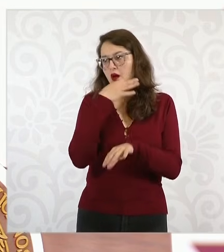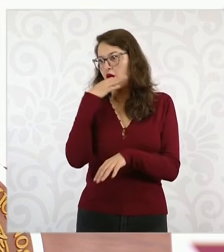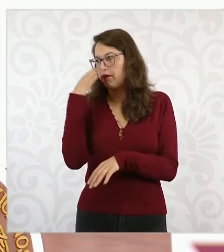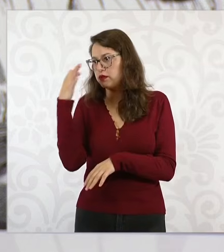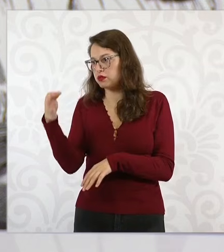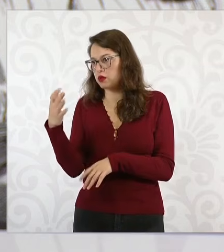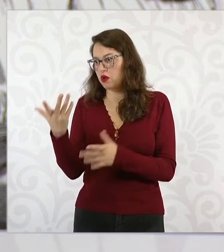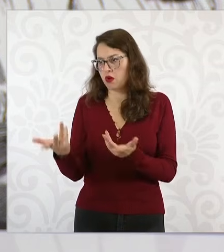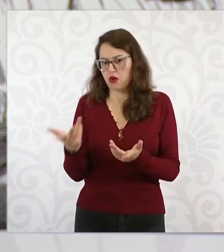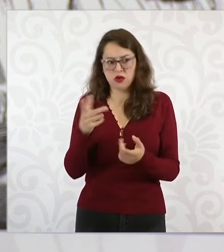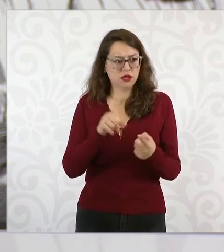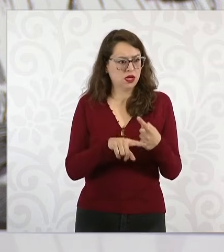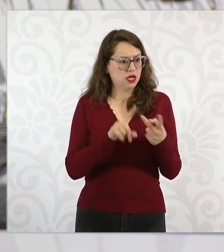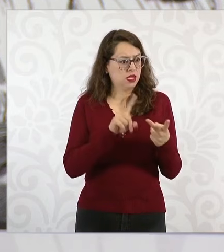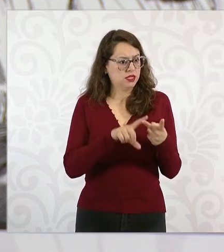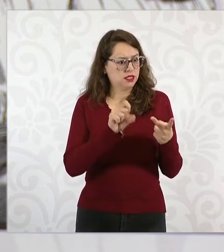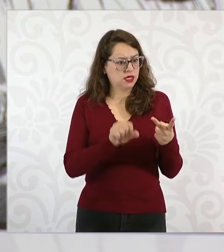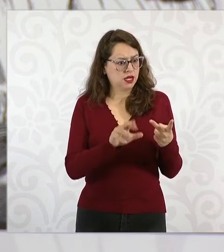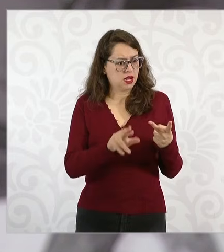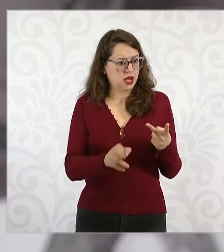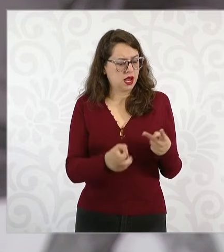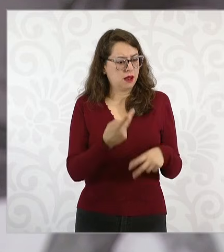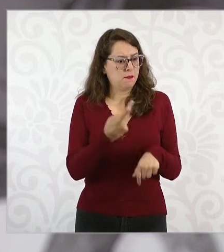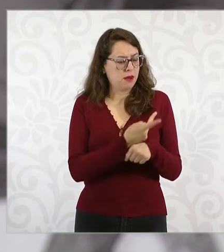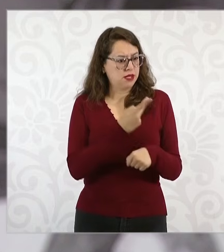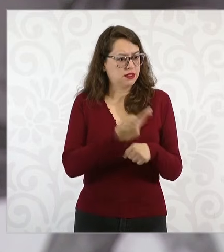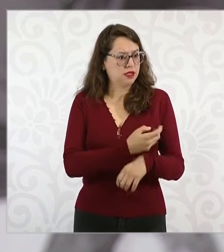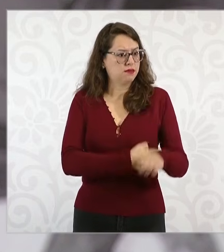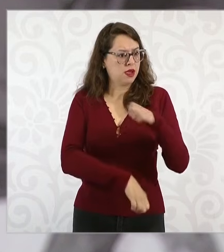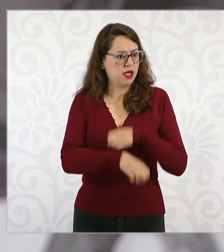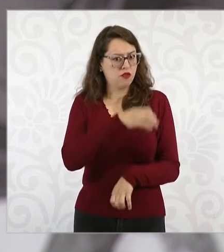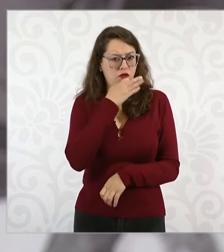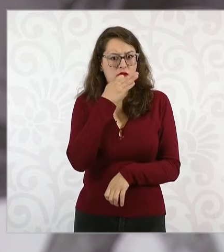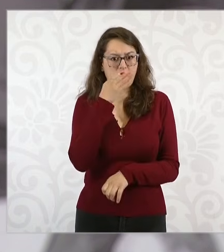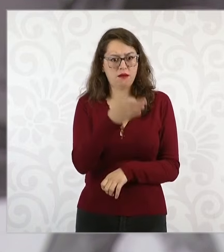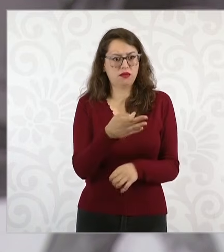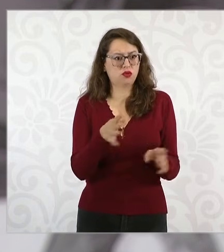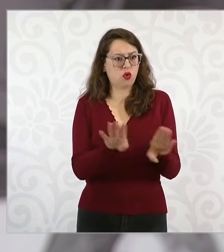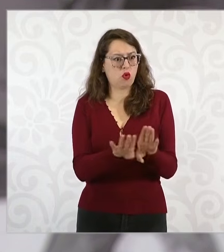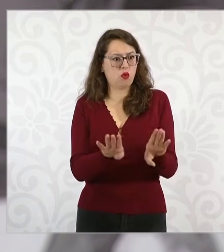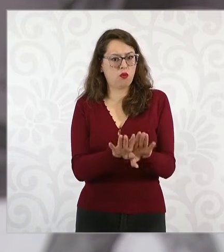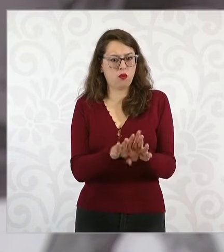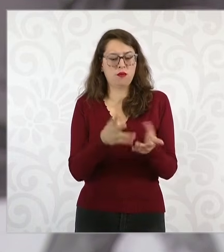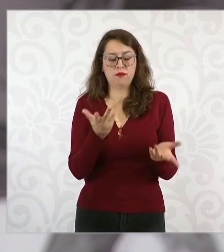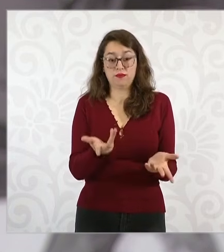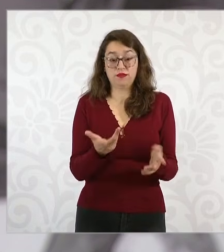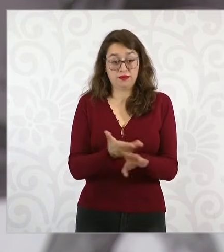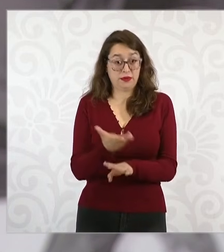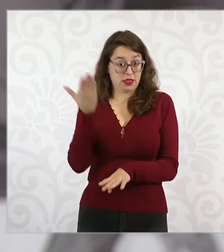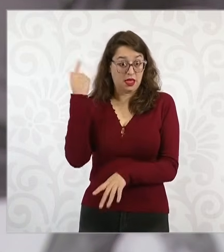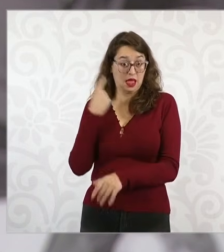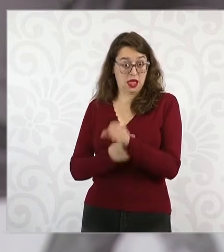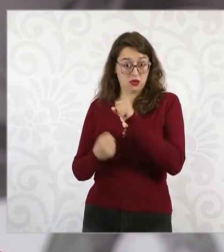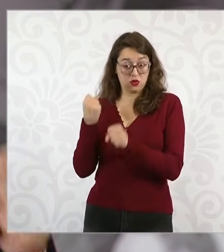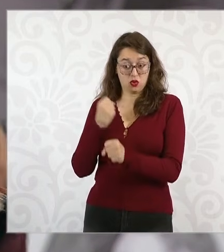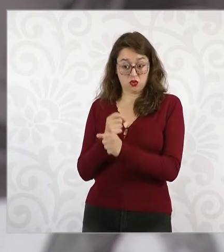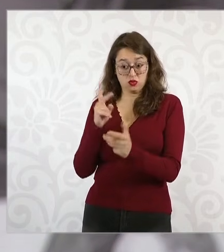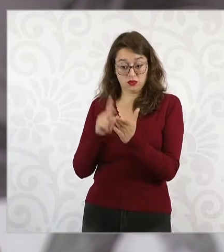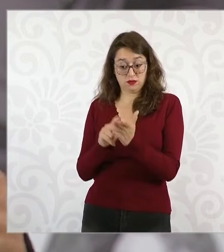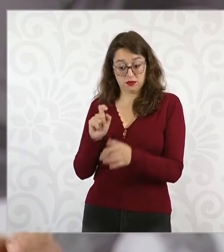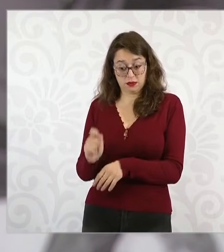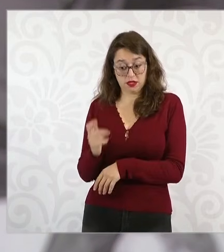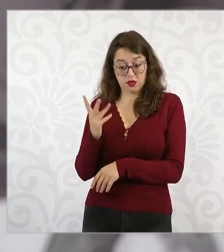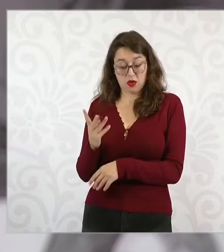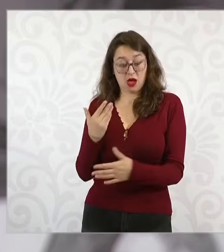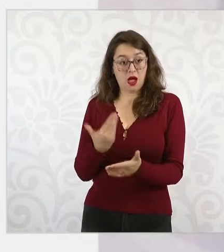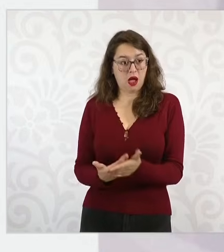este lado de Relaciones Exteriores, qué fue lo que dijo el embajador de Estados Unidos en México en ese momento y cómo es